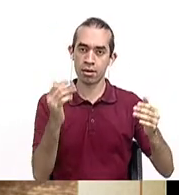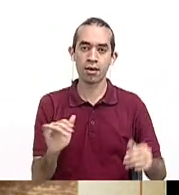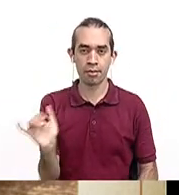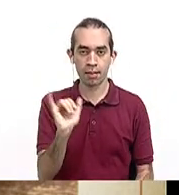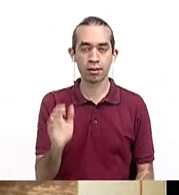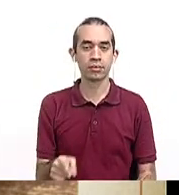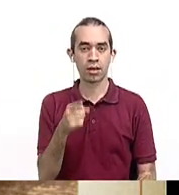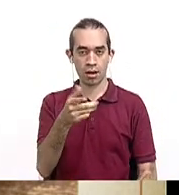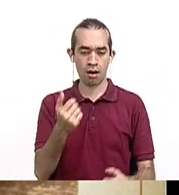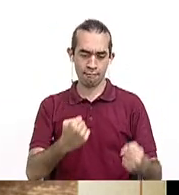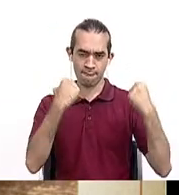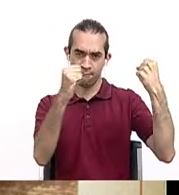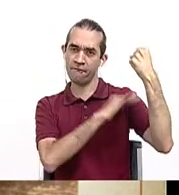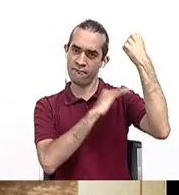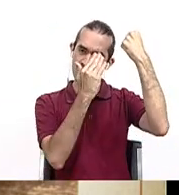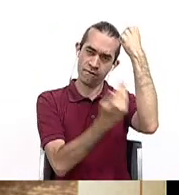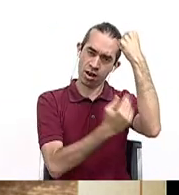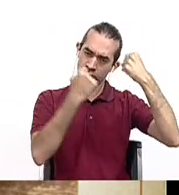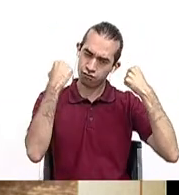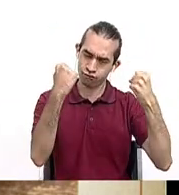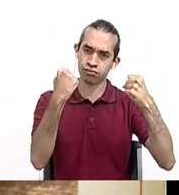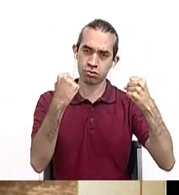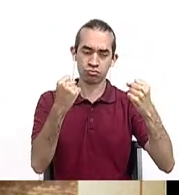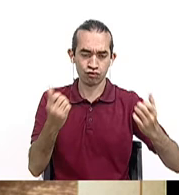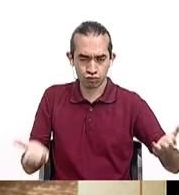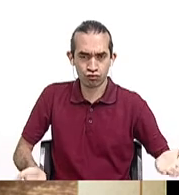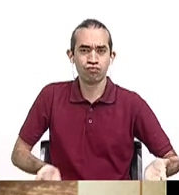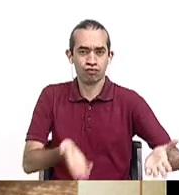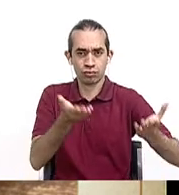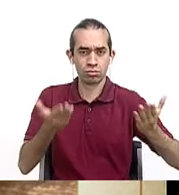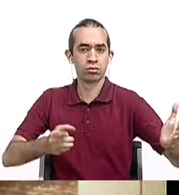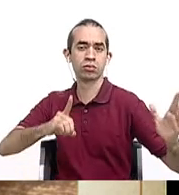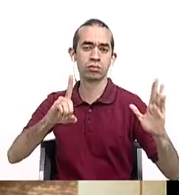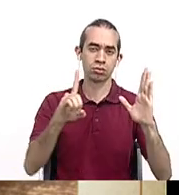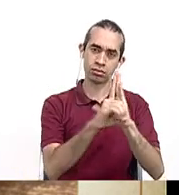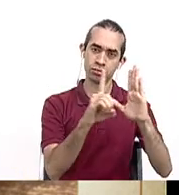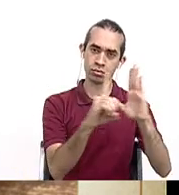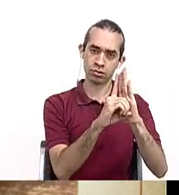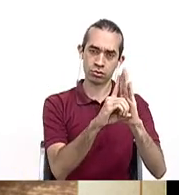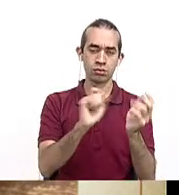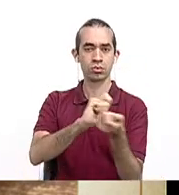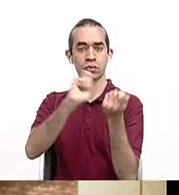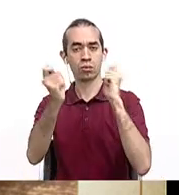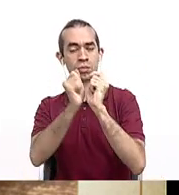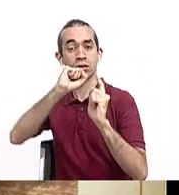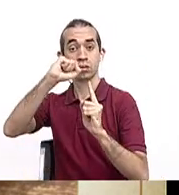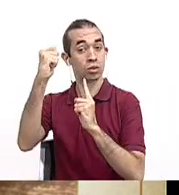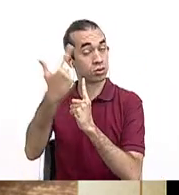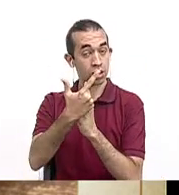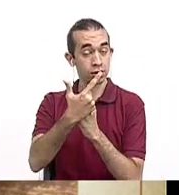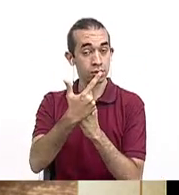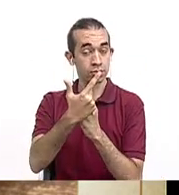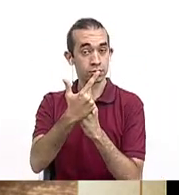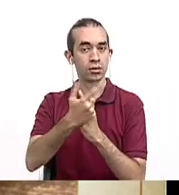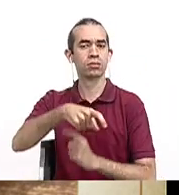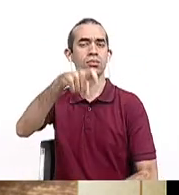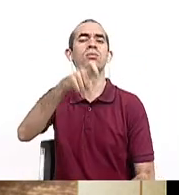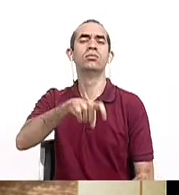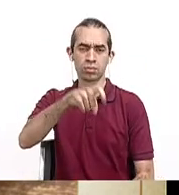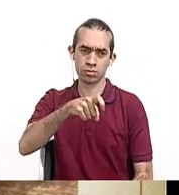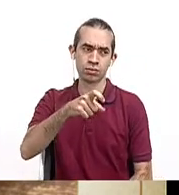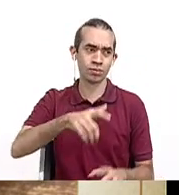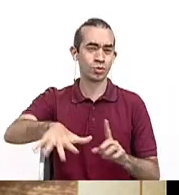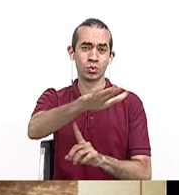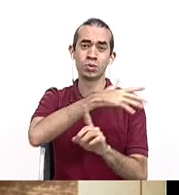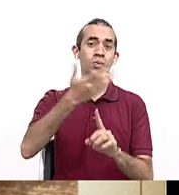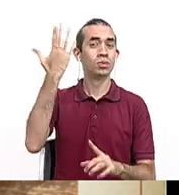valor que tenía para impulsar los derechos y reformas sociales que eran tan necesarias en una